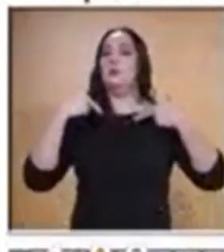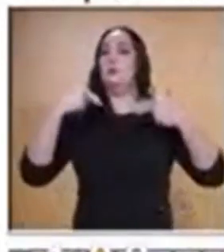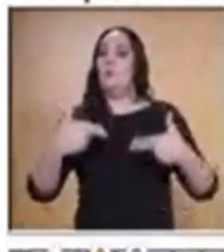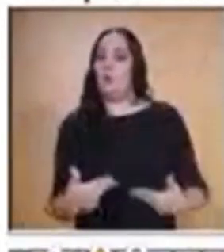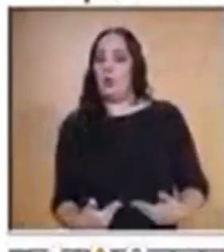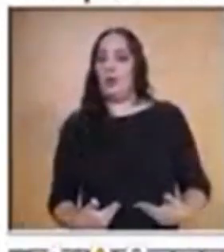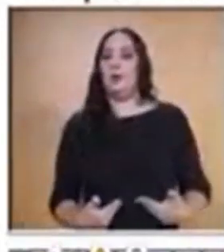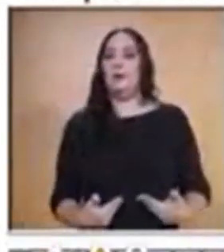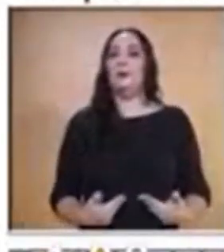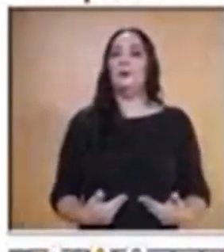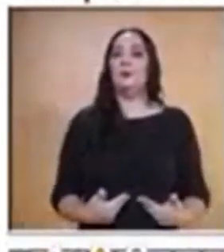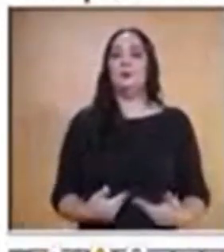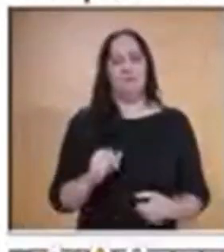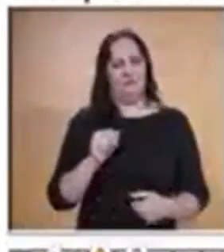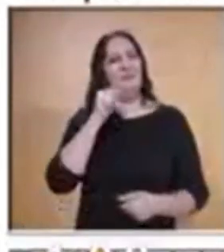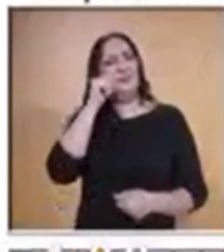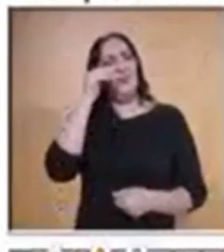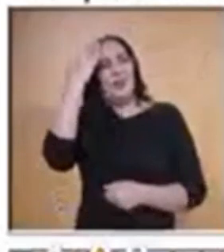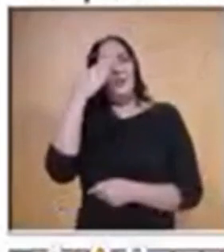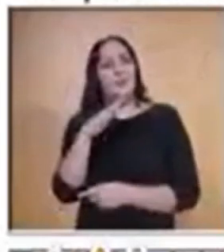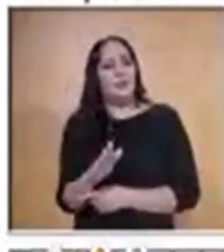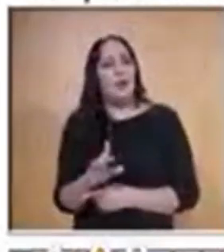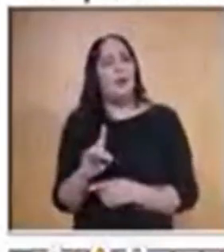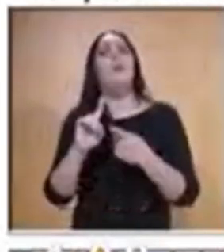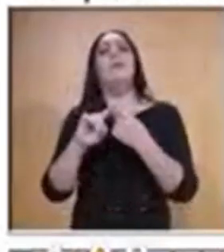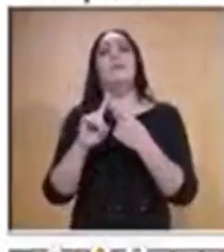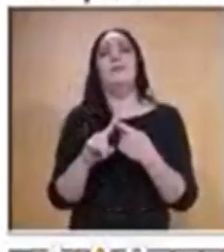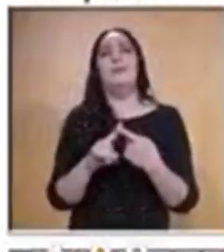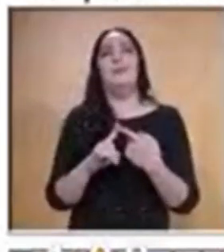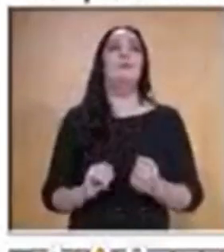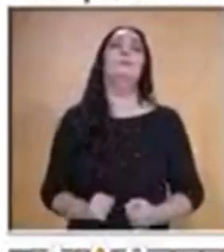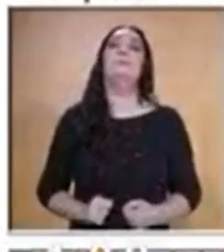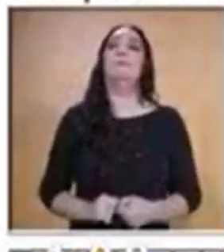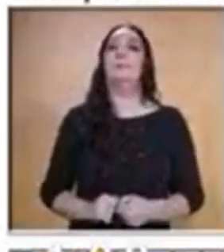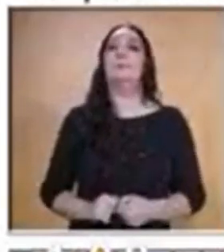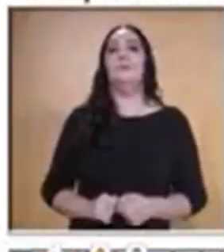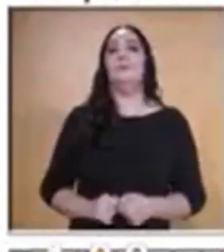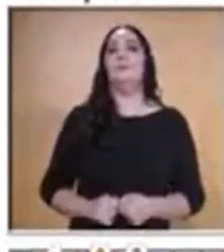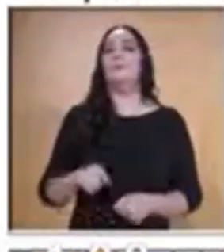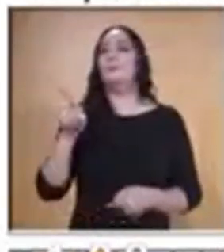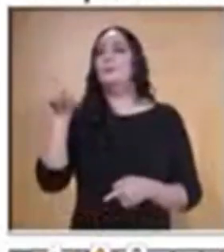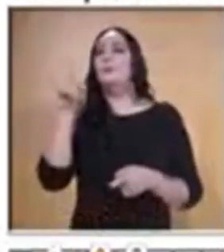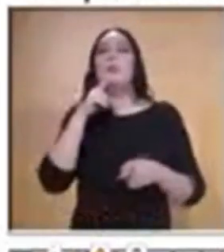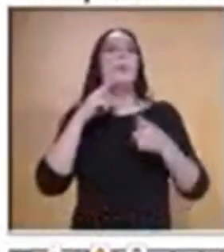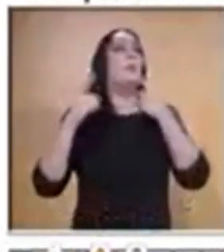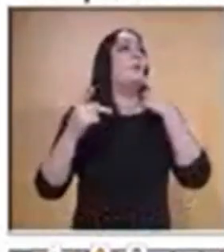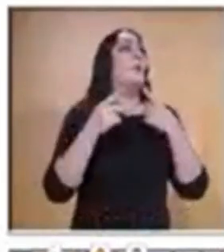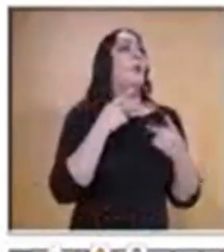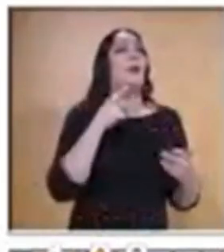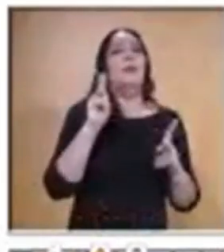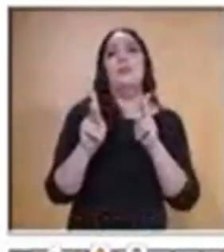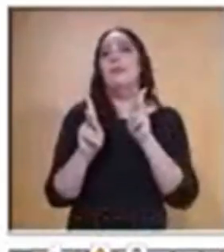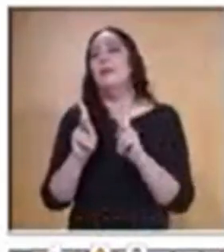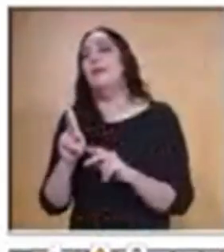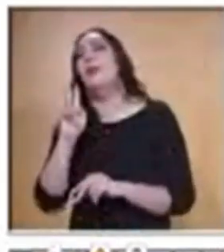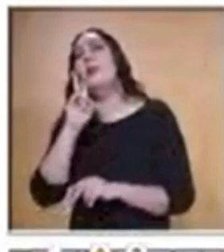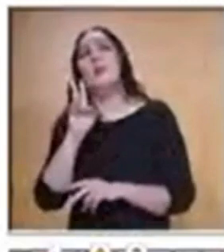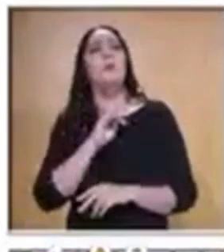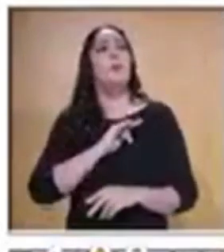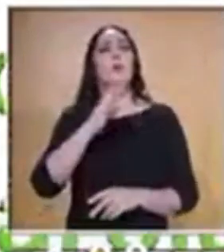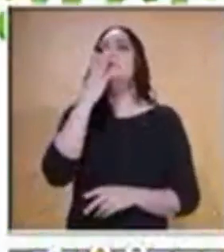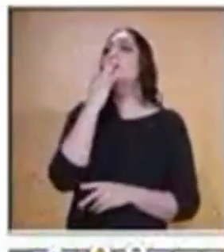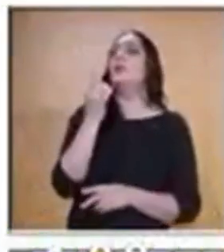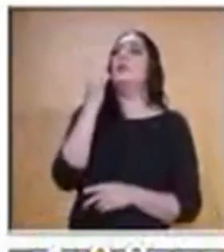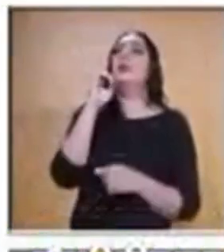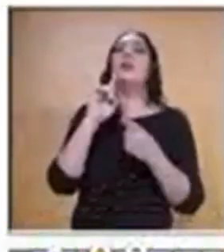en casita ya descubrieron de quién estamos hablando. Vamos a ver. Comenten ahí con su familia, a ver si podemos adivinar quién es